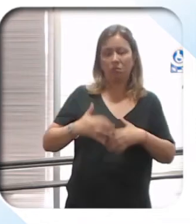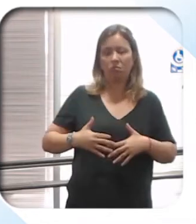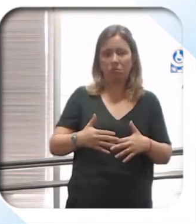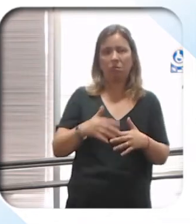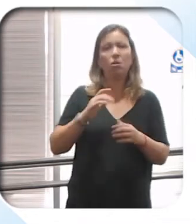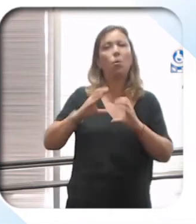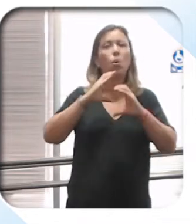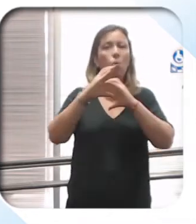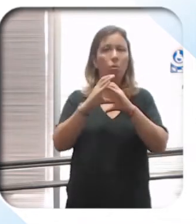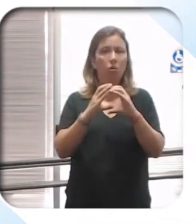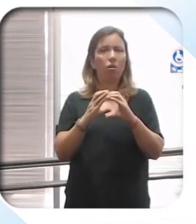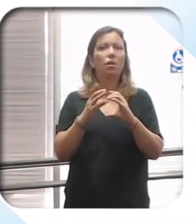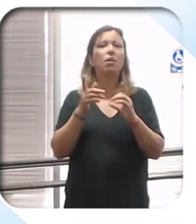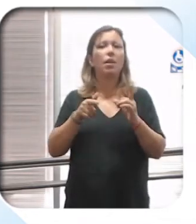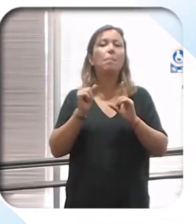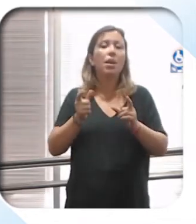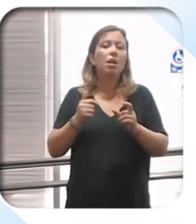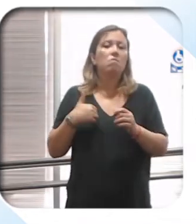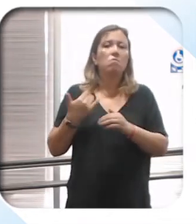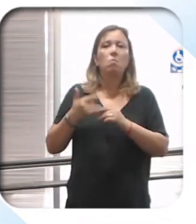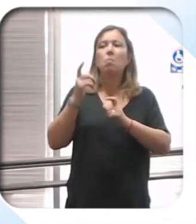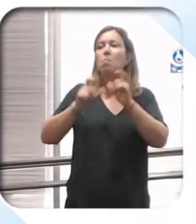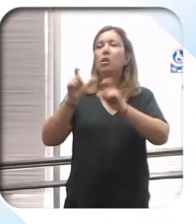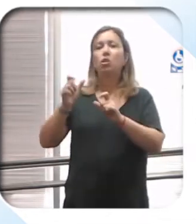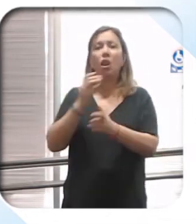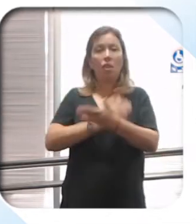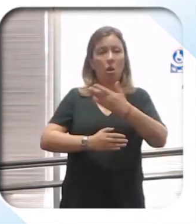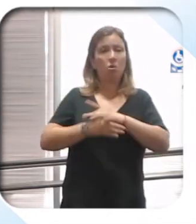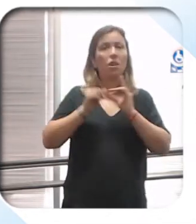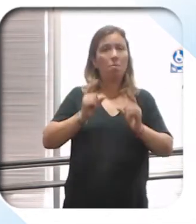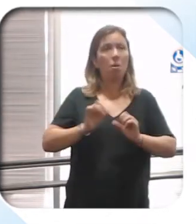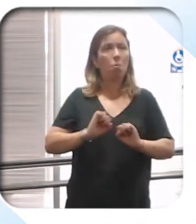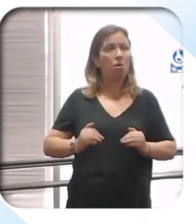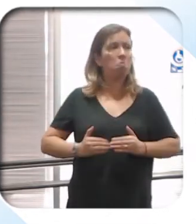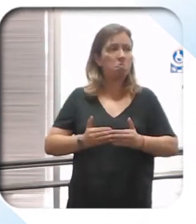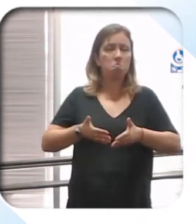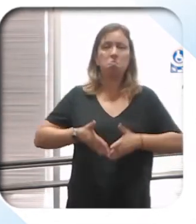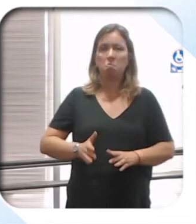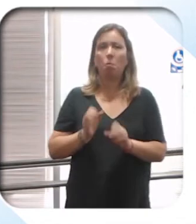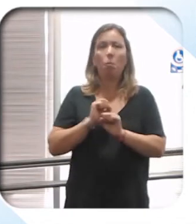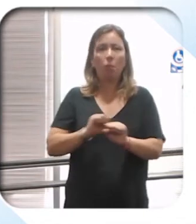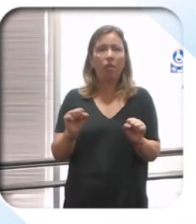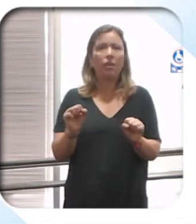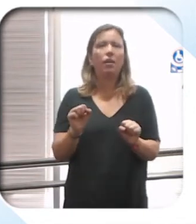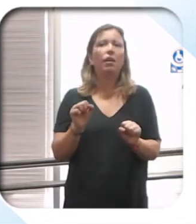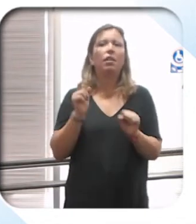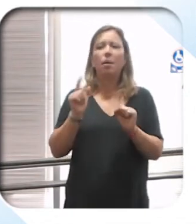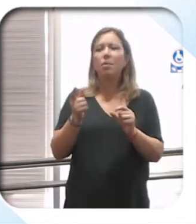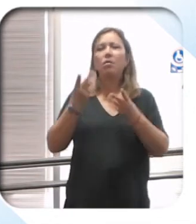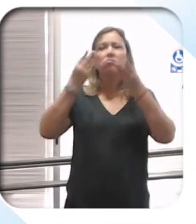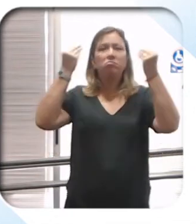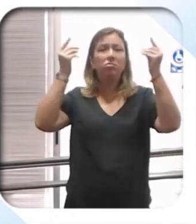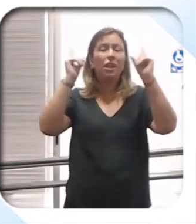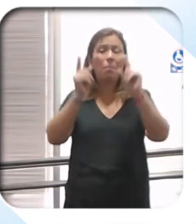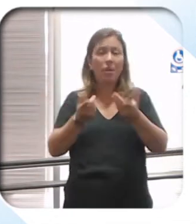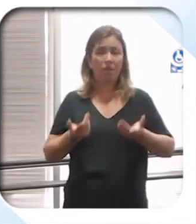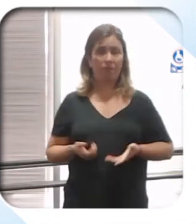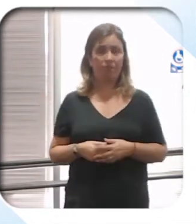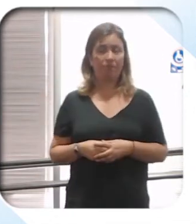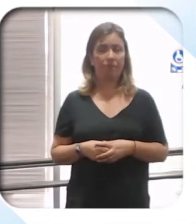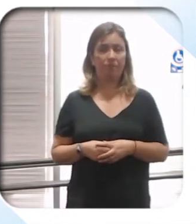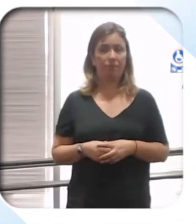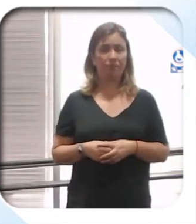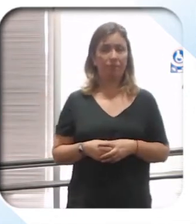es comunicativa y también es reproductiva para las personas con discapacidad, es comunicativa y es recreativa. Es una